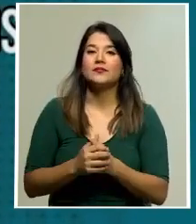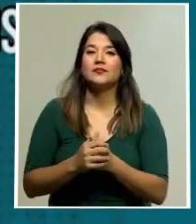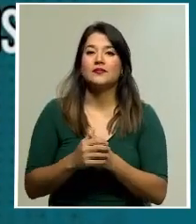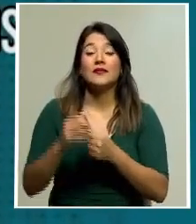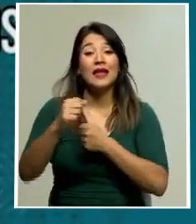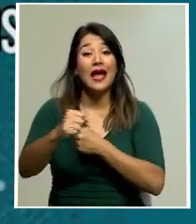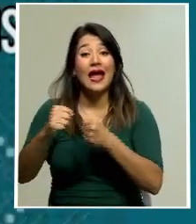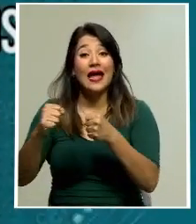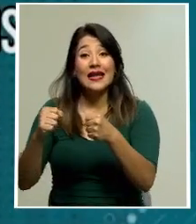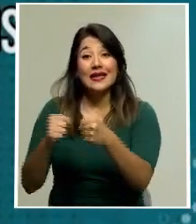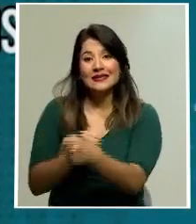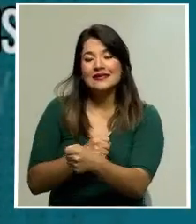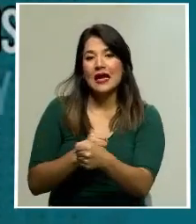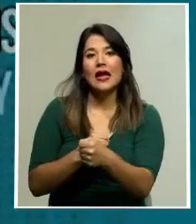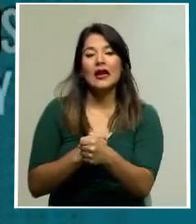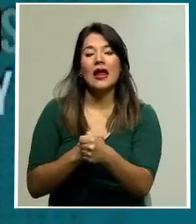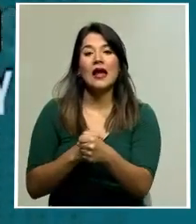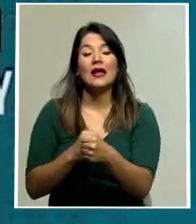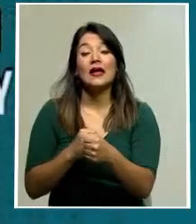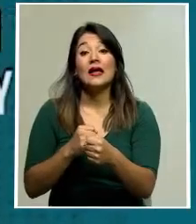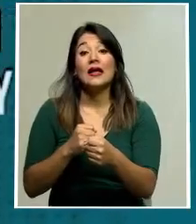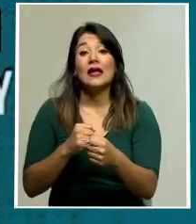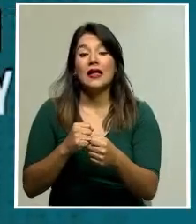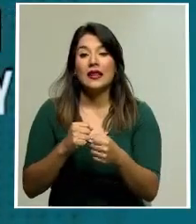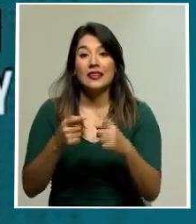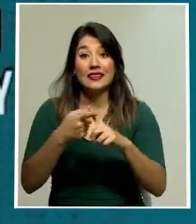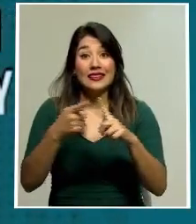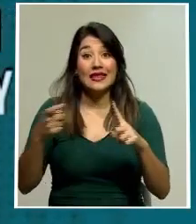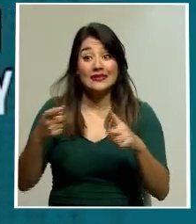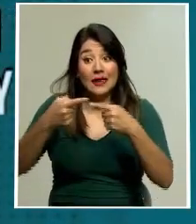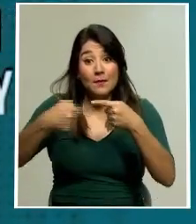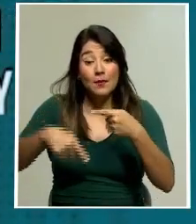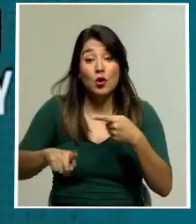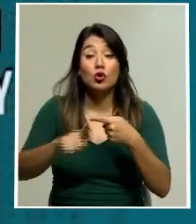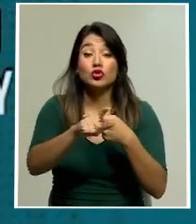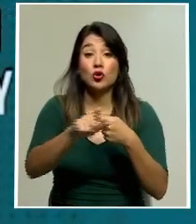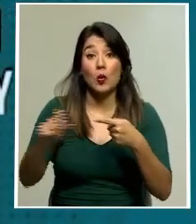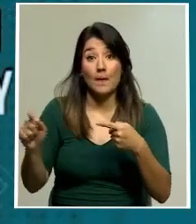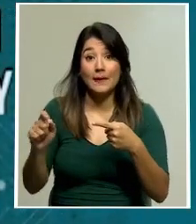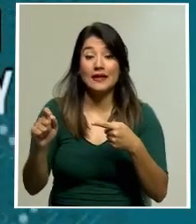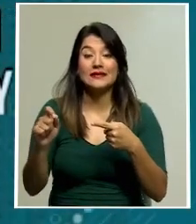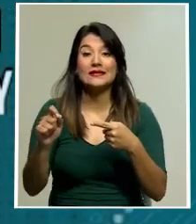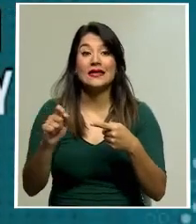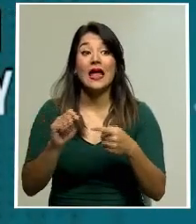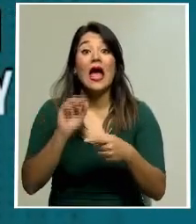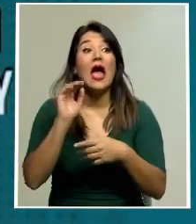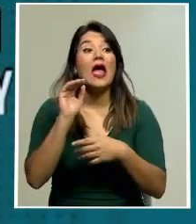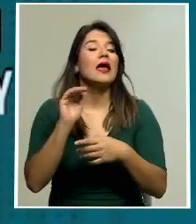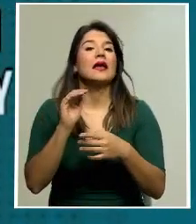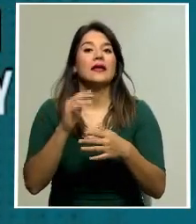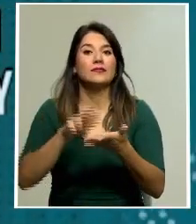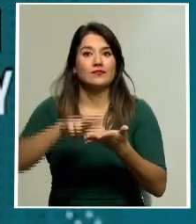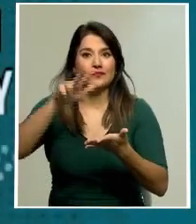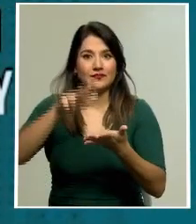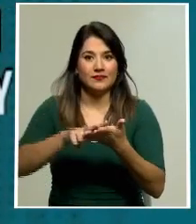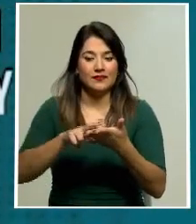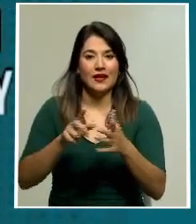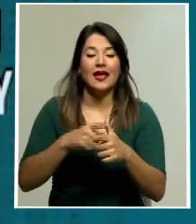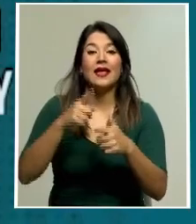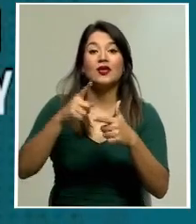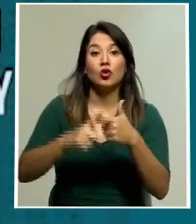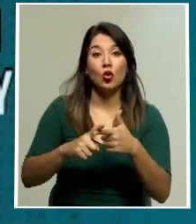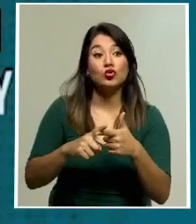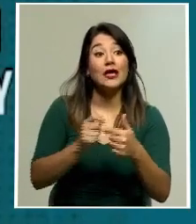los efectos en esta resolución, de modo que, a partir del mes siguiente de la notificación de la sentencia, las autoridades competentes deberán realizar el